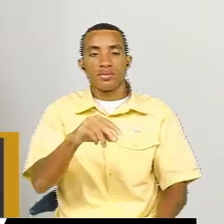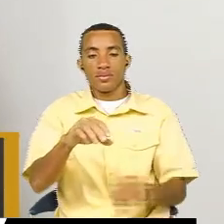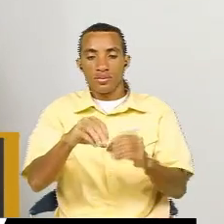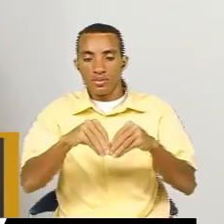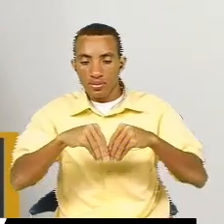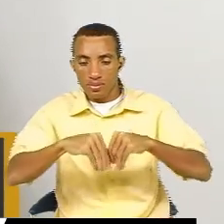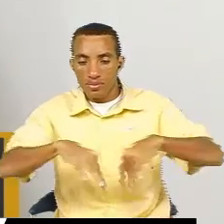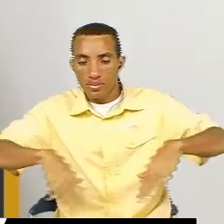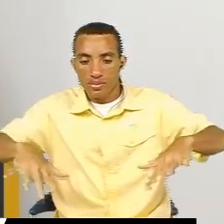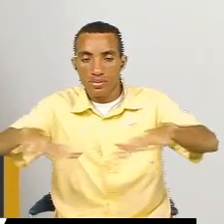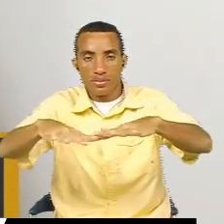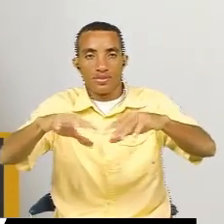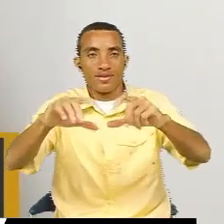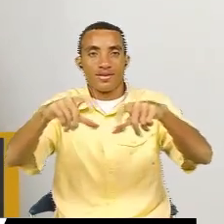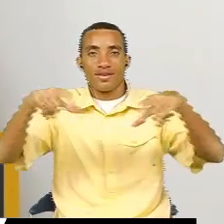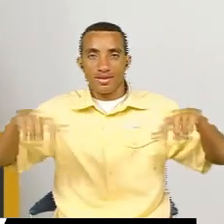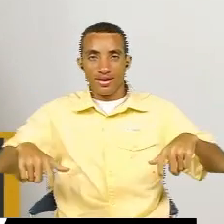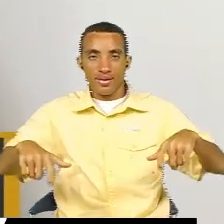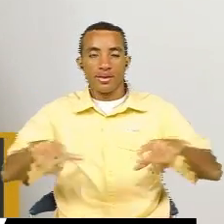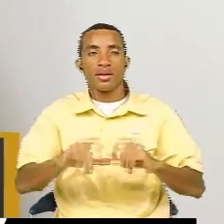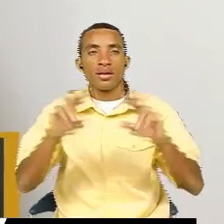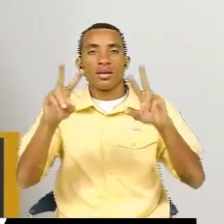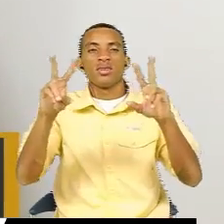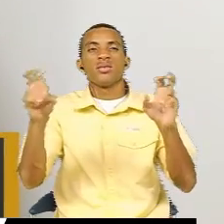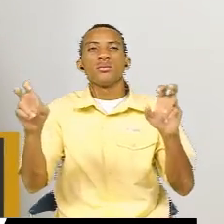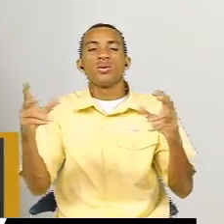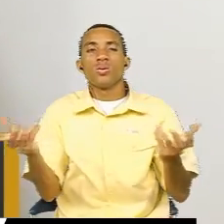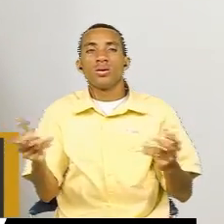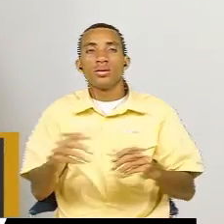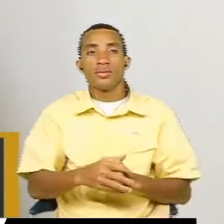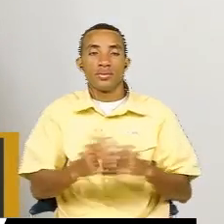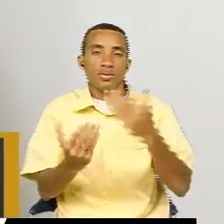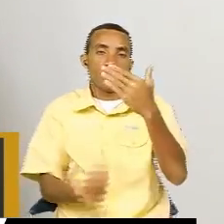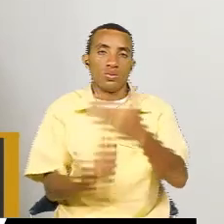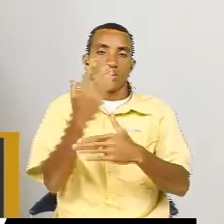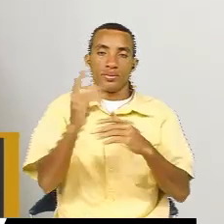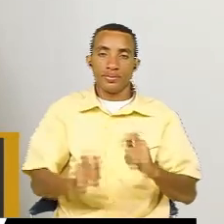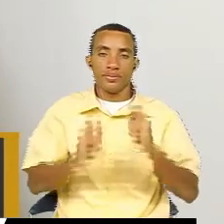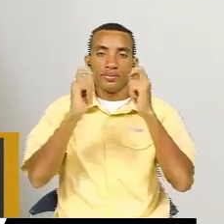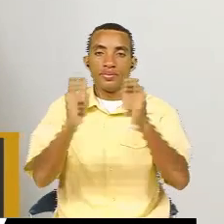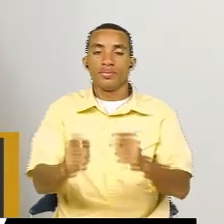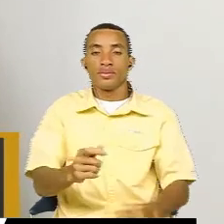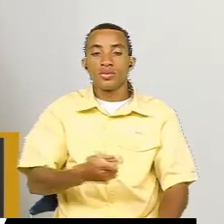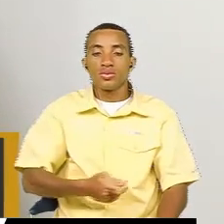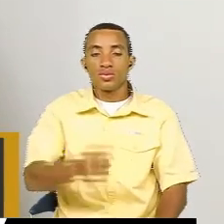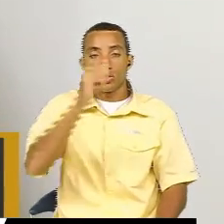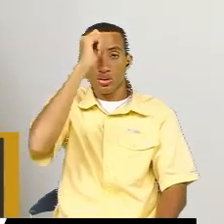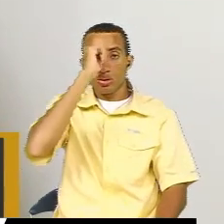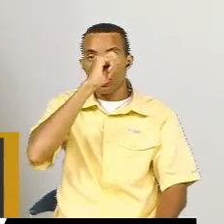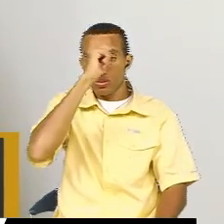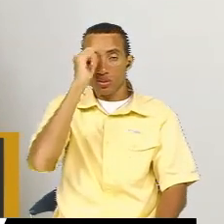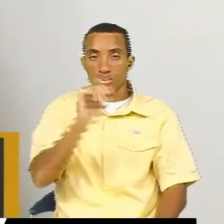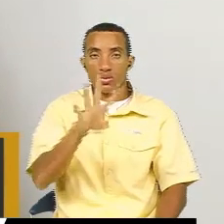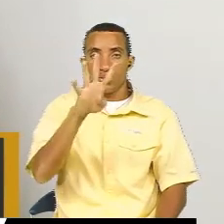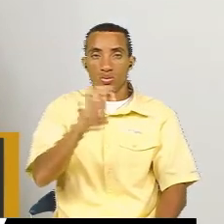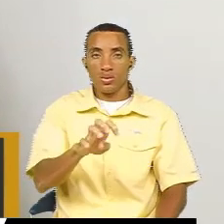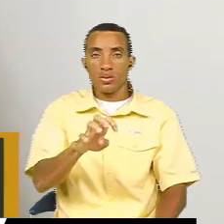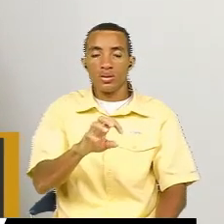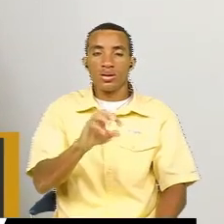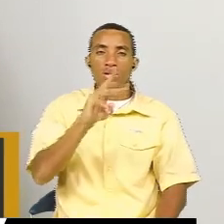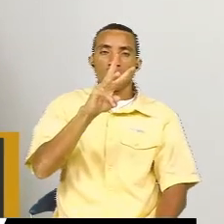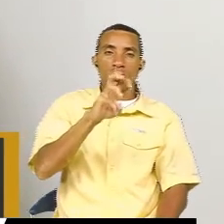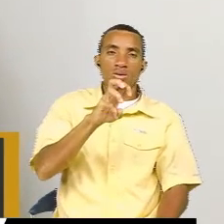reunión para tomar el tema sobre la nueva elección que se va a efectuar el día domingo 9, desde las 8 de la mañana